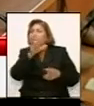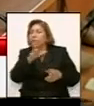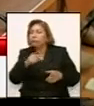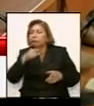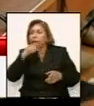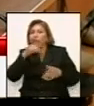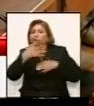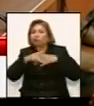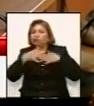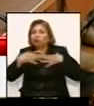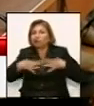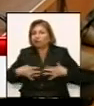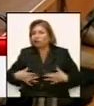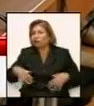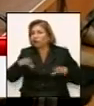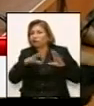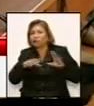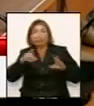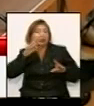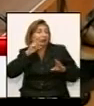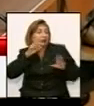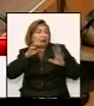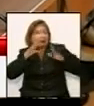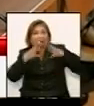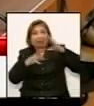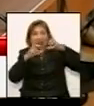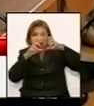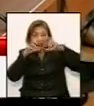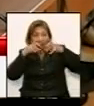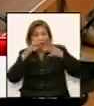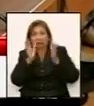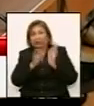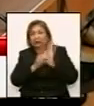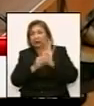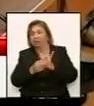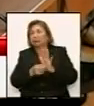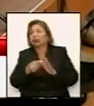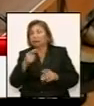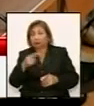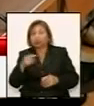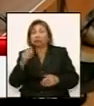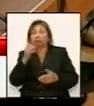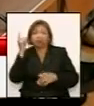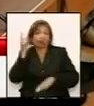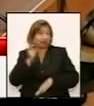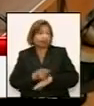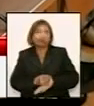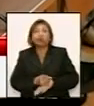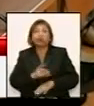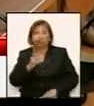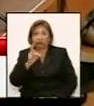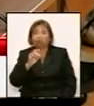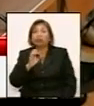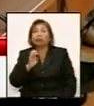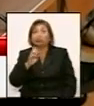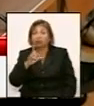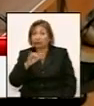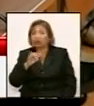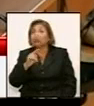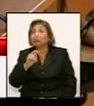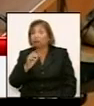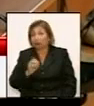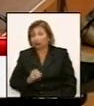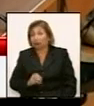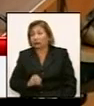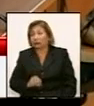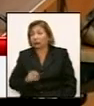o de material sexual explícito. Esto ya es delito, como me imagino todos ya saben, y hay